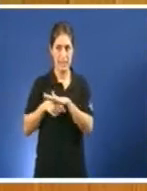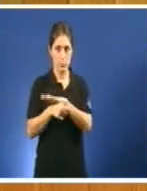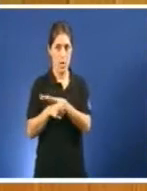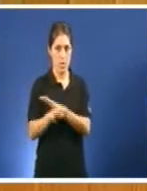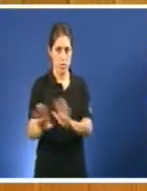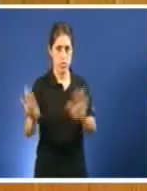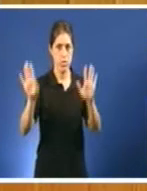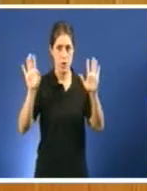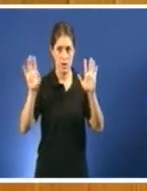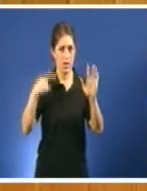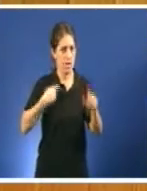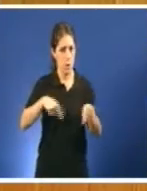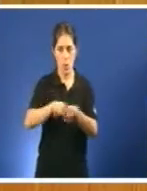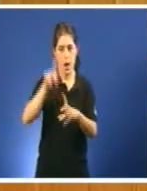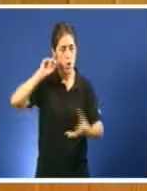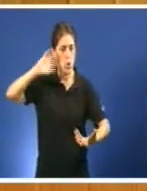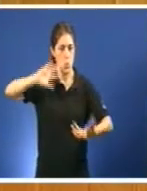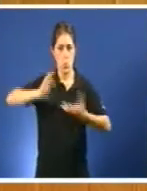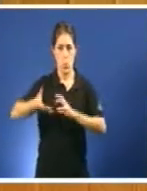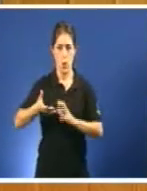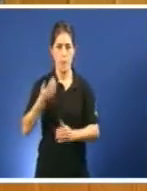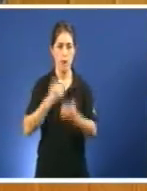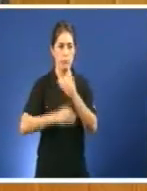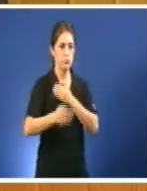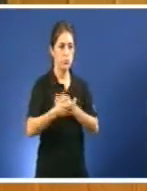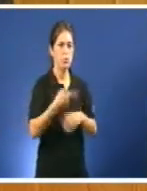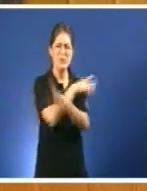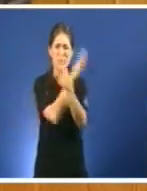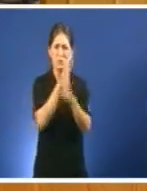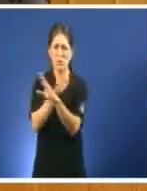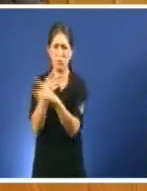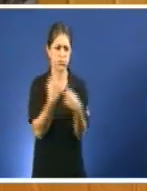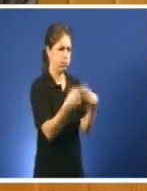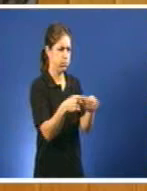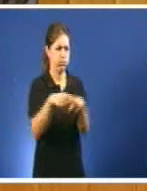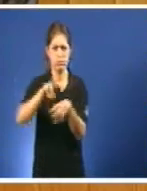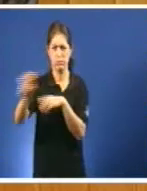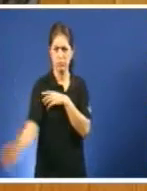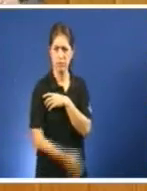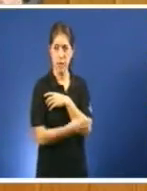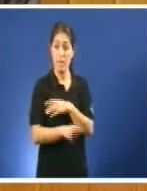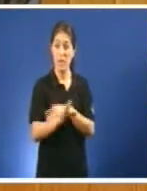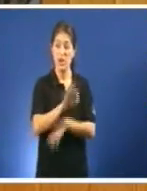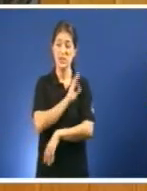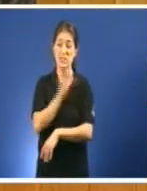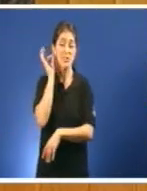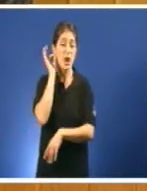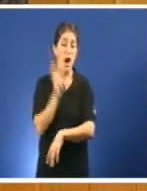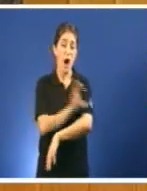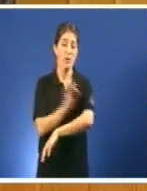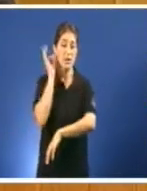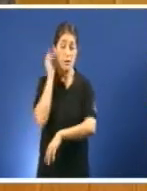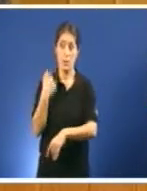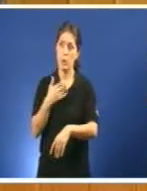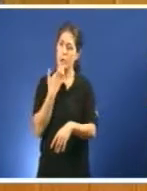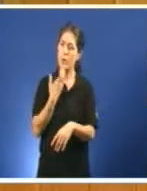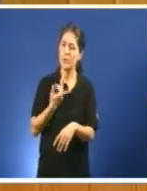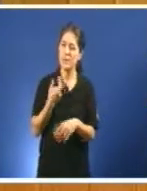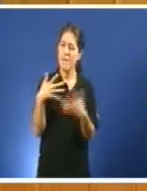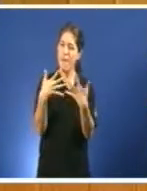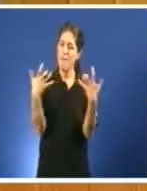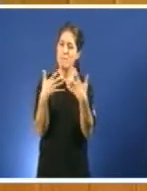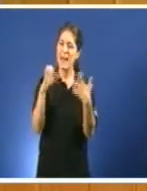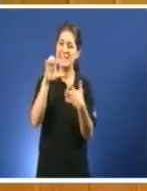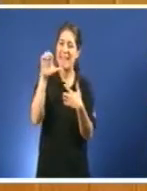esperando resultados diferentes. De novo, señora conselleira, venme a memoria a frase de Einstein, pero non